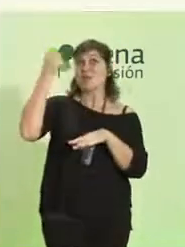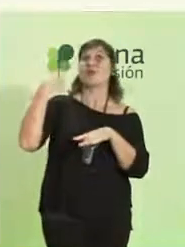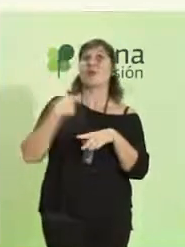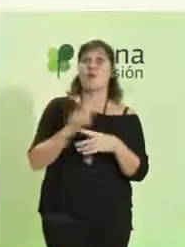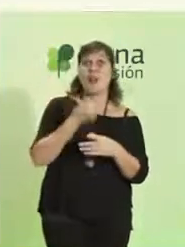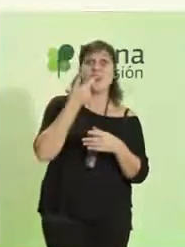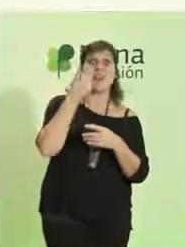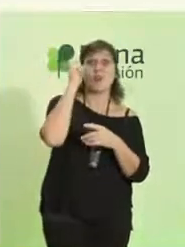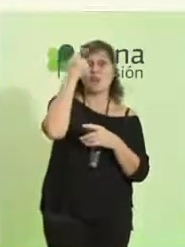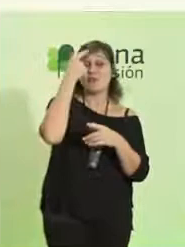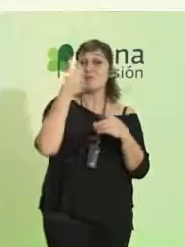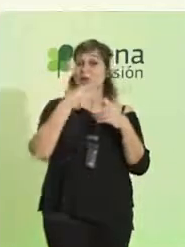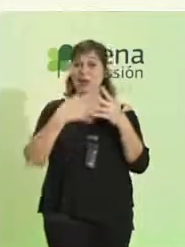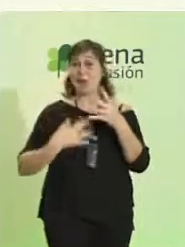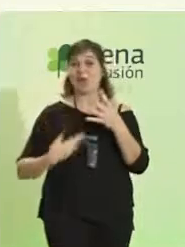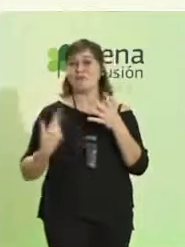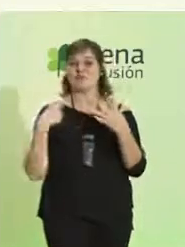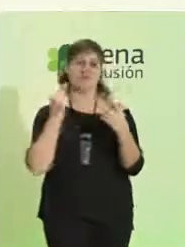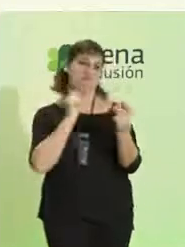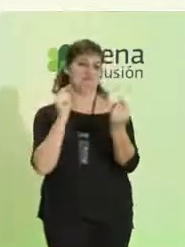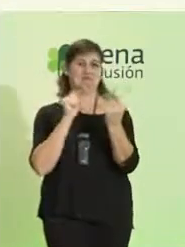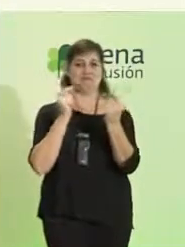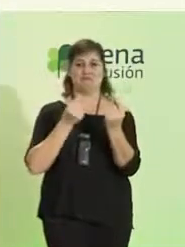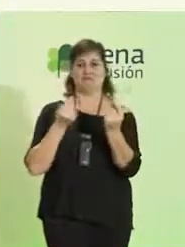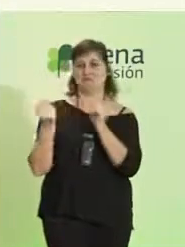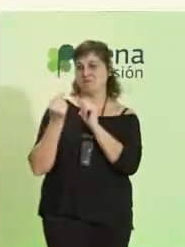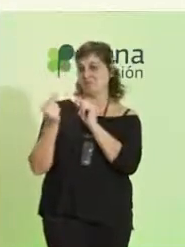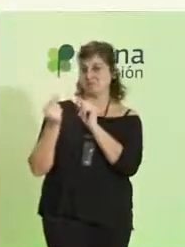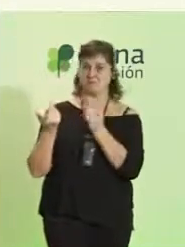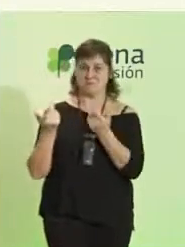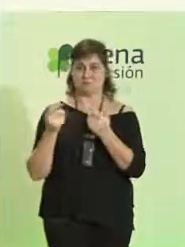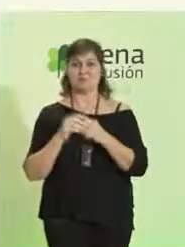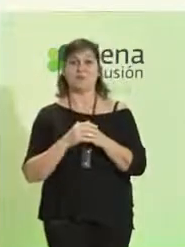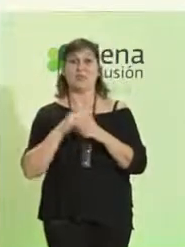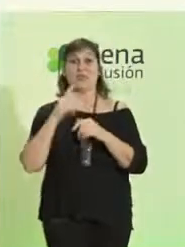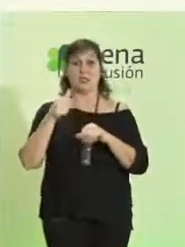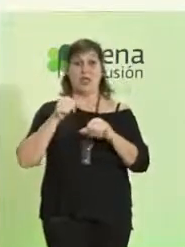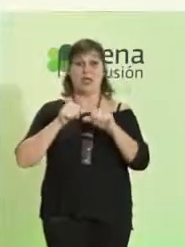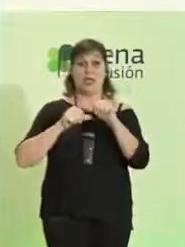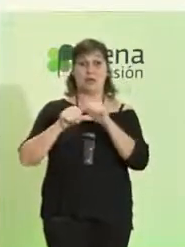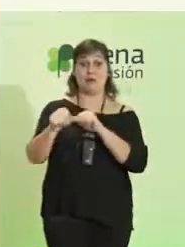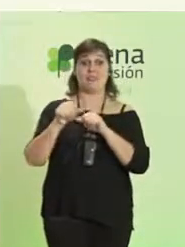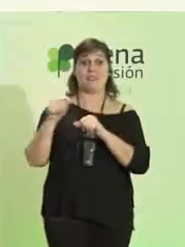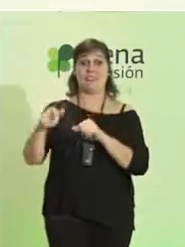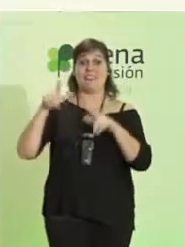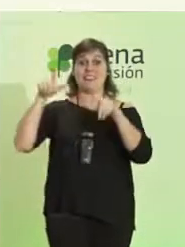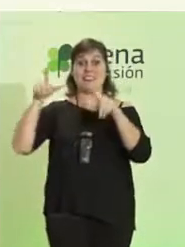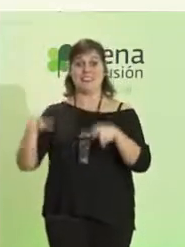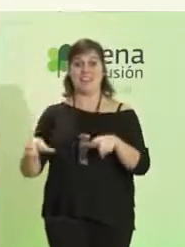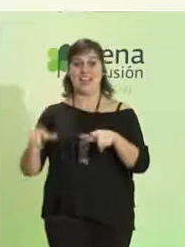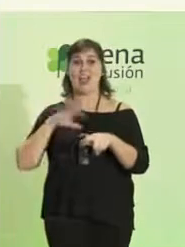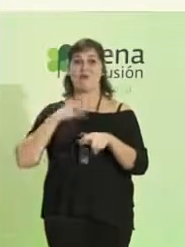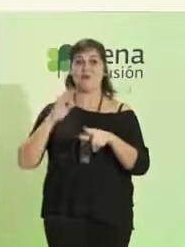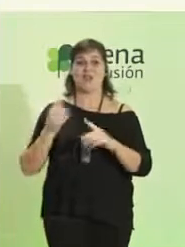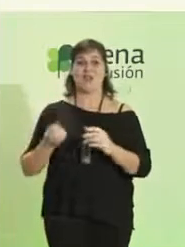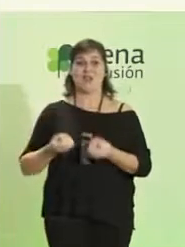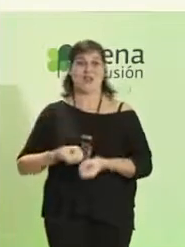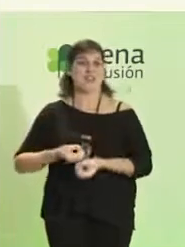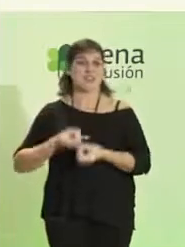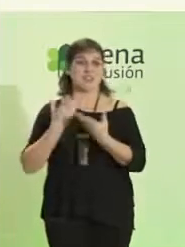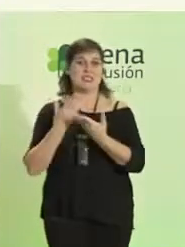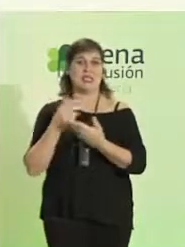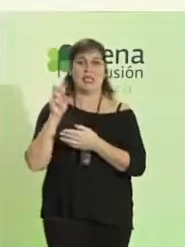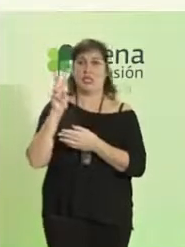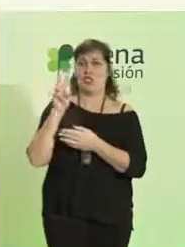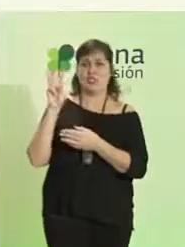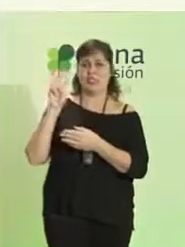recuerda, que eso suele salir súper bonito, y que hagáis esa reflexión para partir de algo que todo el mundo en la sala sí o sí ha podido expresar en cuestión de